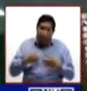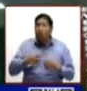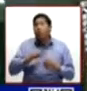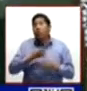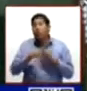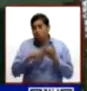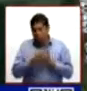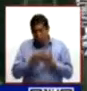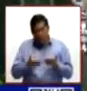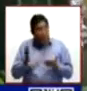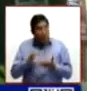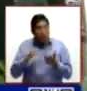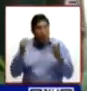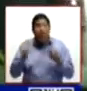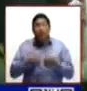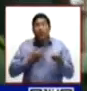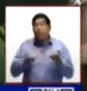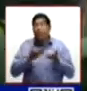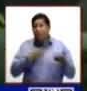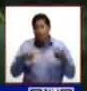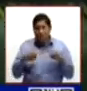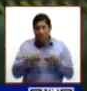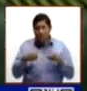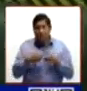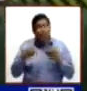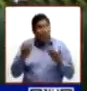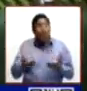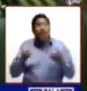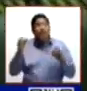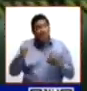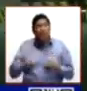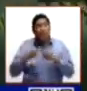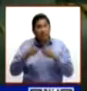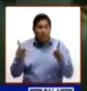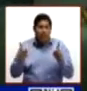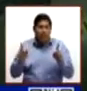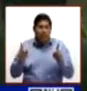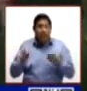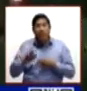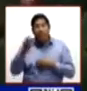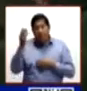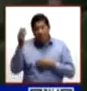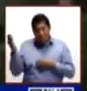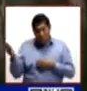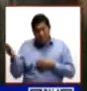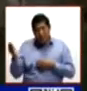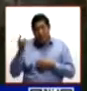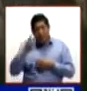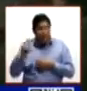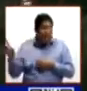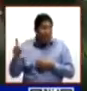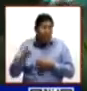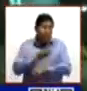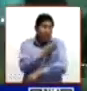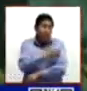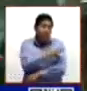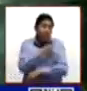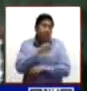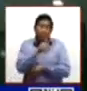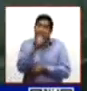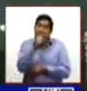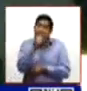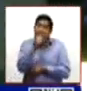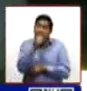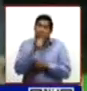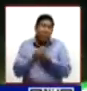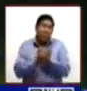ha restablecido el servicio eléctrico, porque aquí sí se nota una diferencia, ¿no? Tú tienes en este lado derecho la clínica de la banca privada y